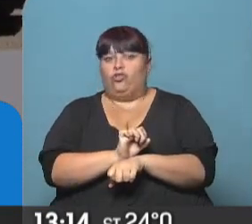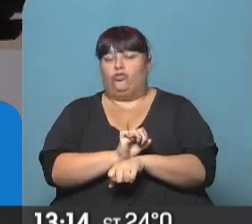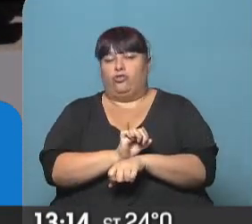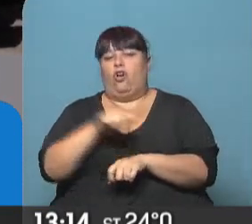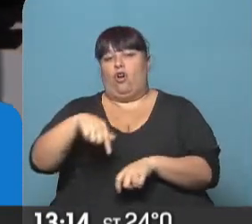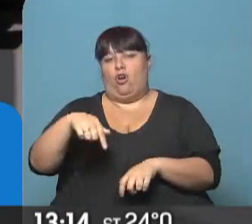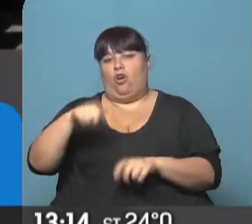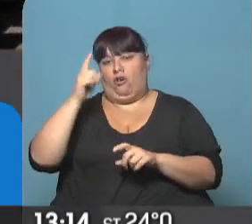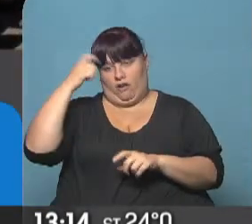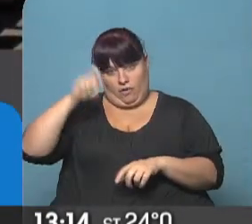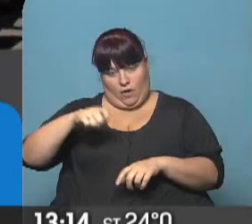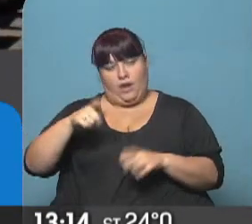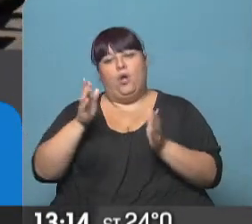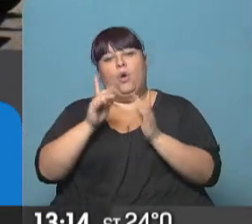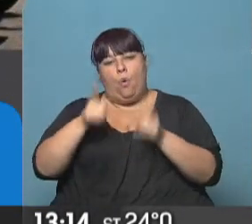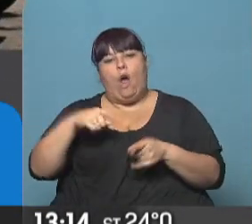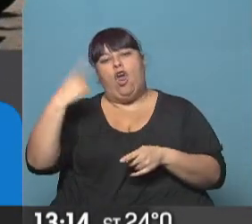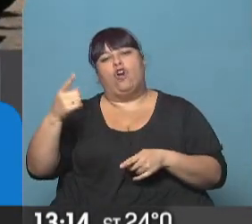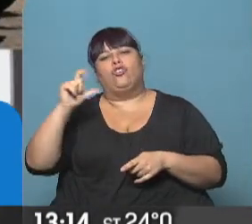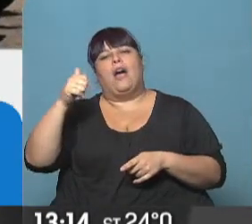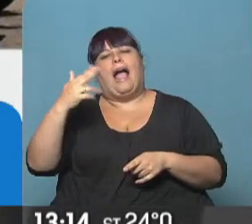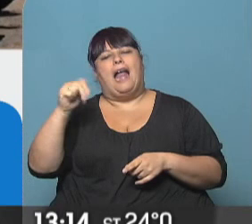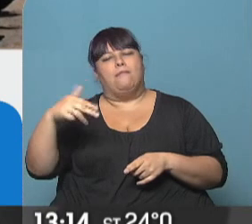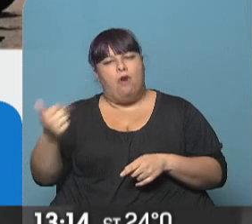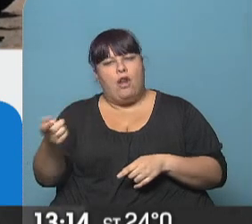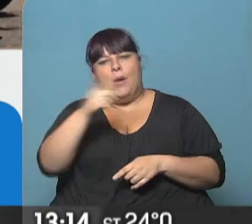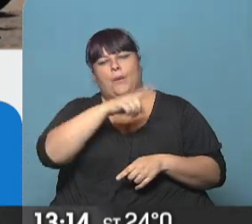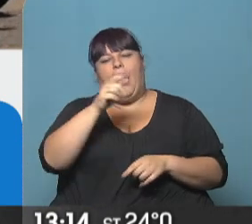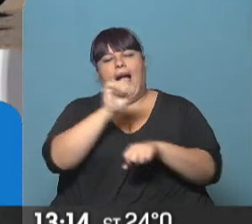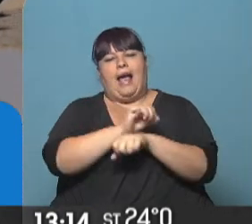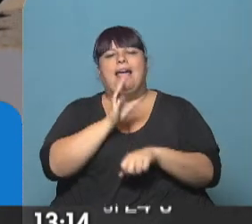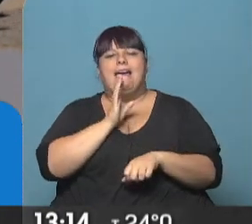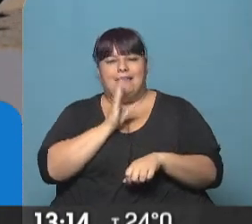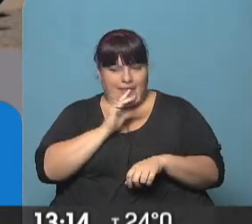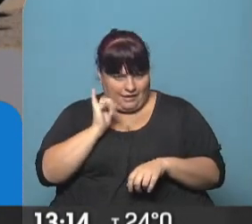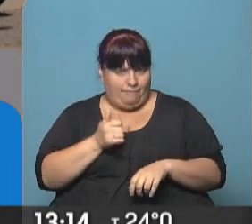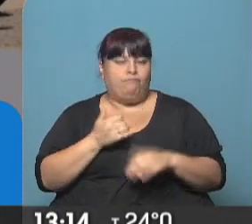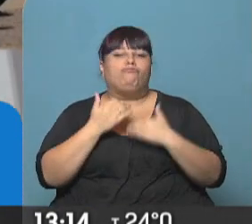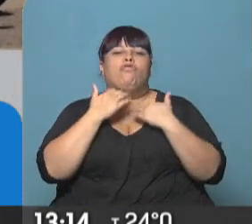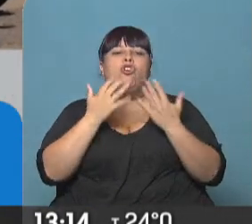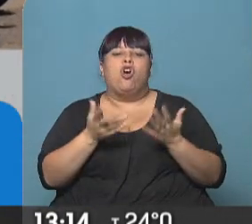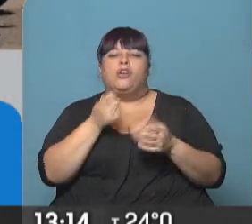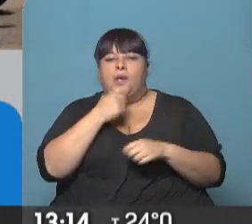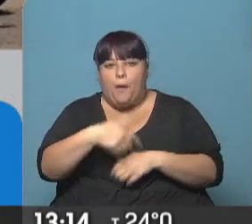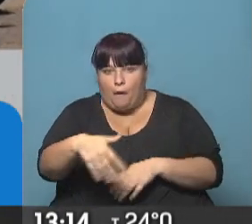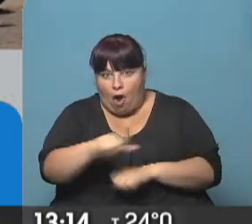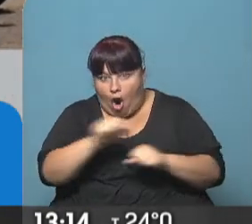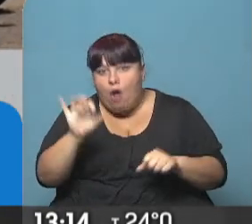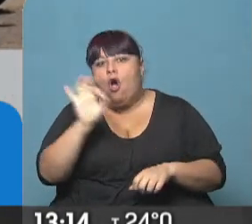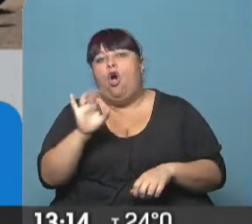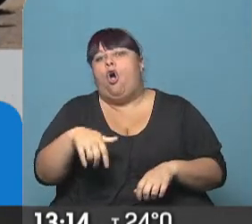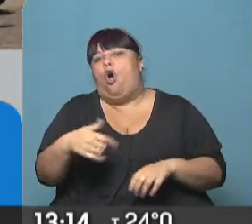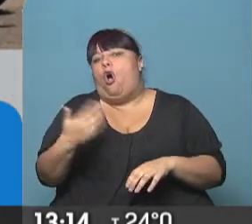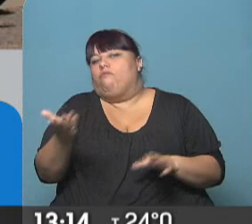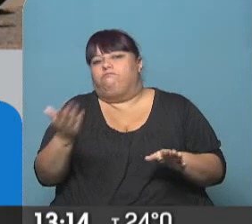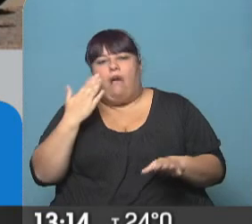estos tribunales federales, al igual que Núñez Carmona, a la cárcel de Seis, así. No sabemos si será de un momento a otro o por lo menos en las